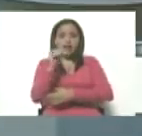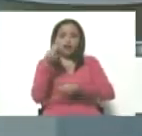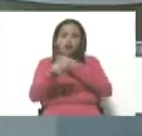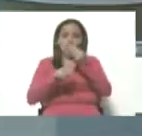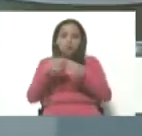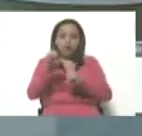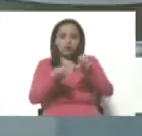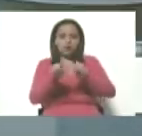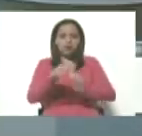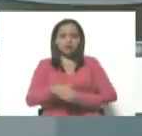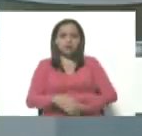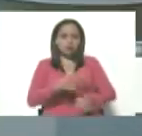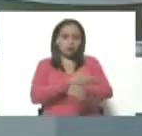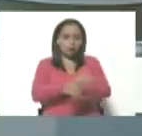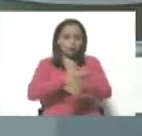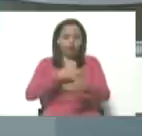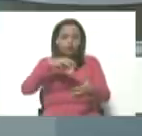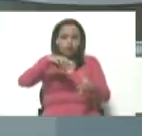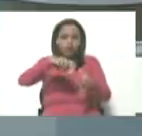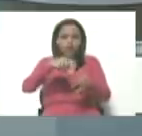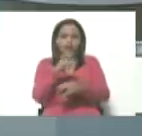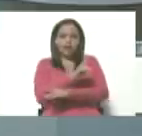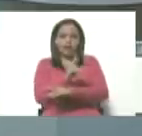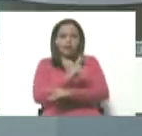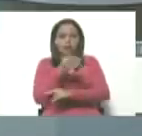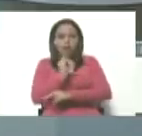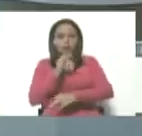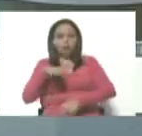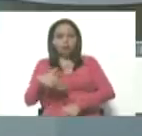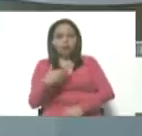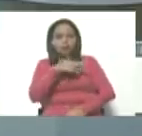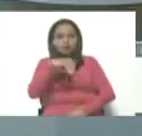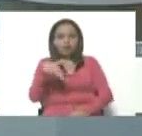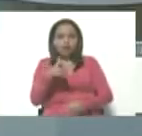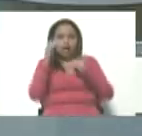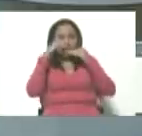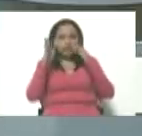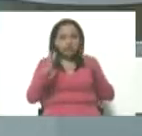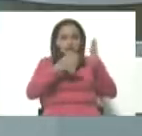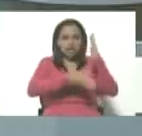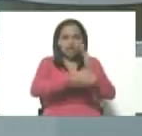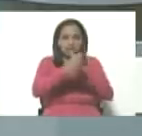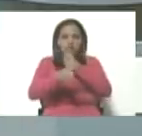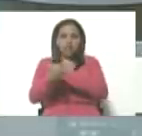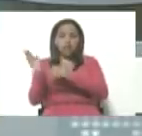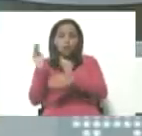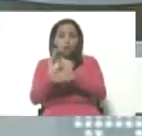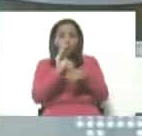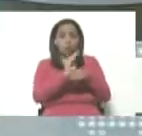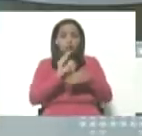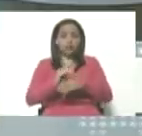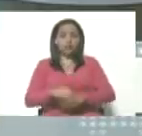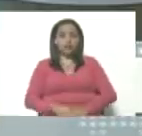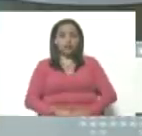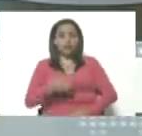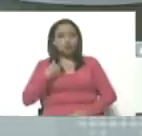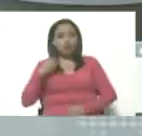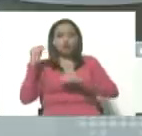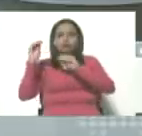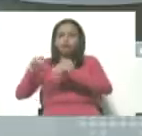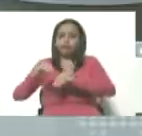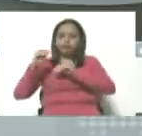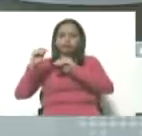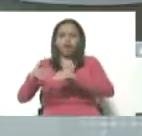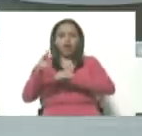las pruebas sanguíneas rápidas, y podemos nosotros atender, ir, cuidar. Es lo que yo insisto, y le